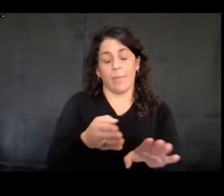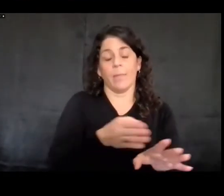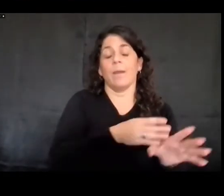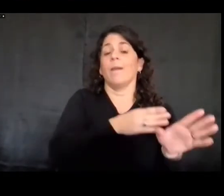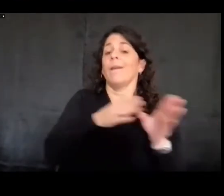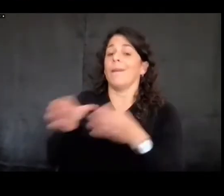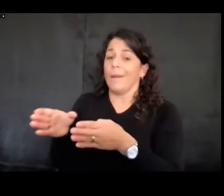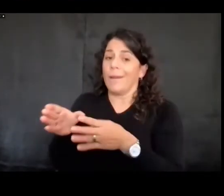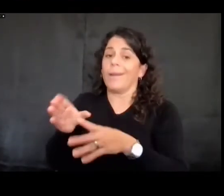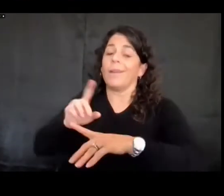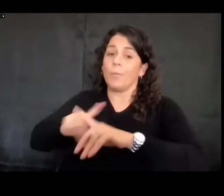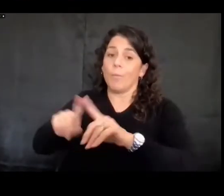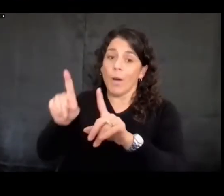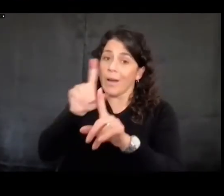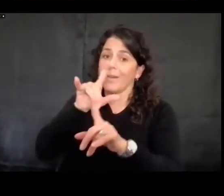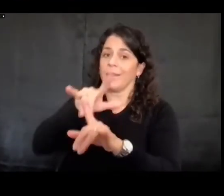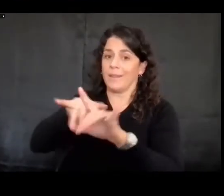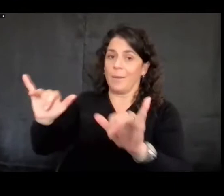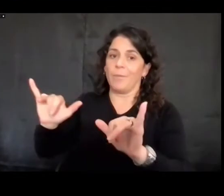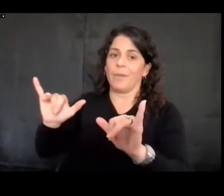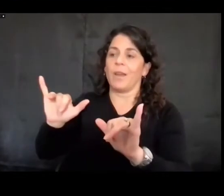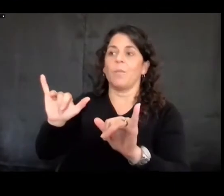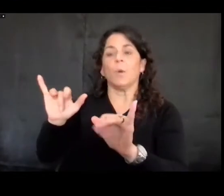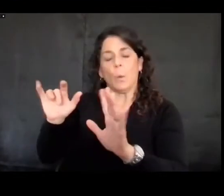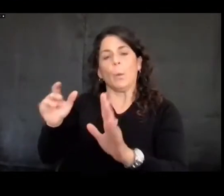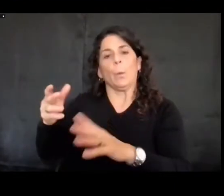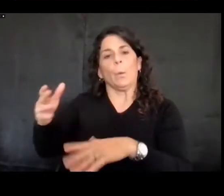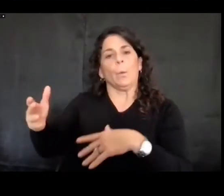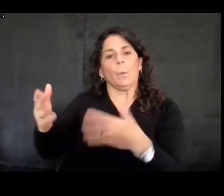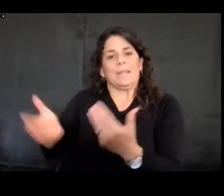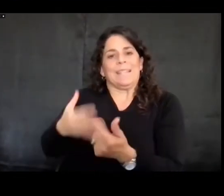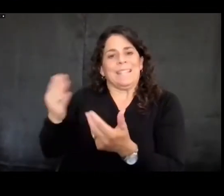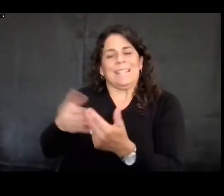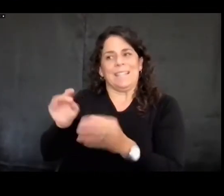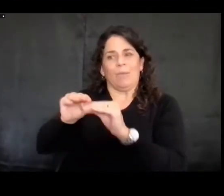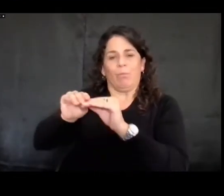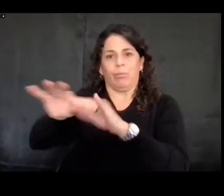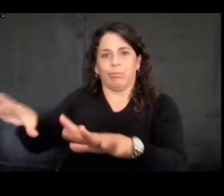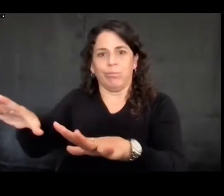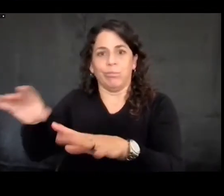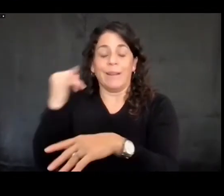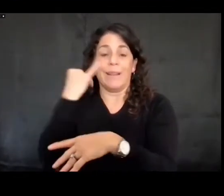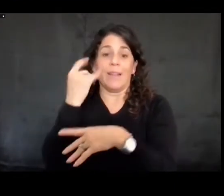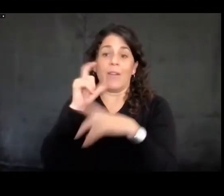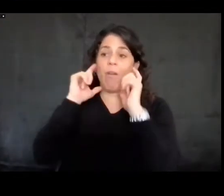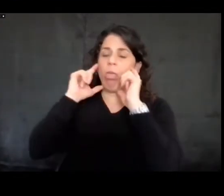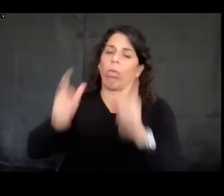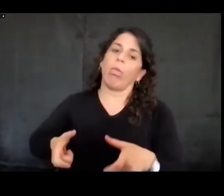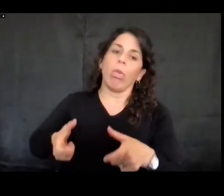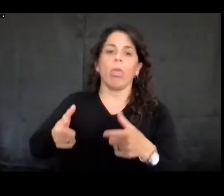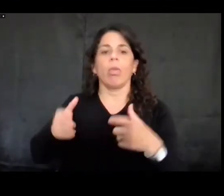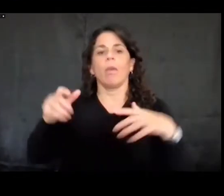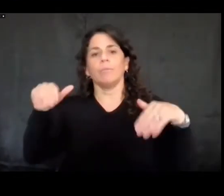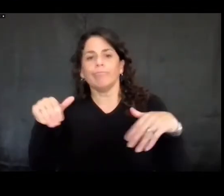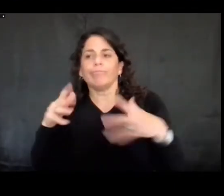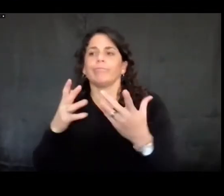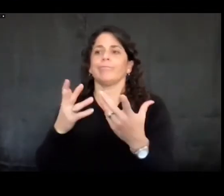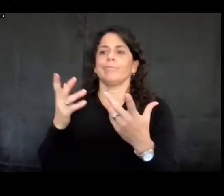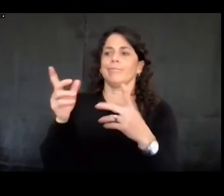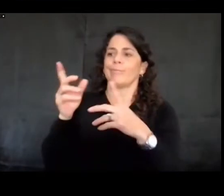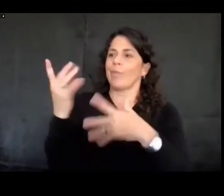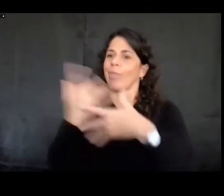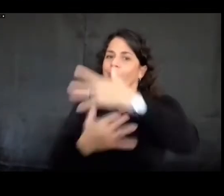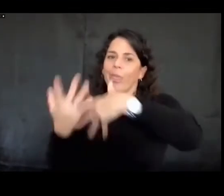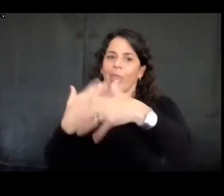pero por otro lado fácilmente podemos causar otros resurgimientos si paramos de usar la máscara la